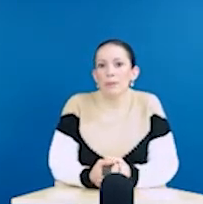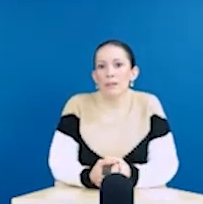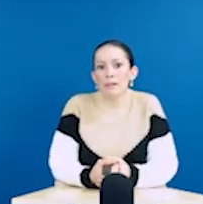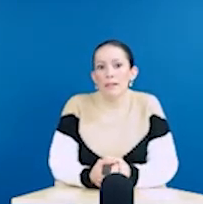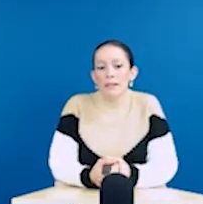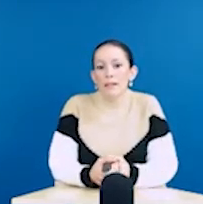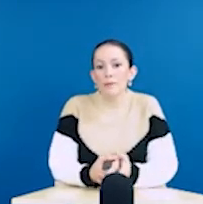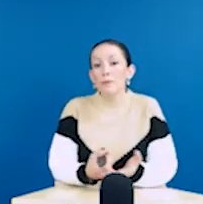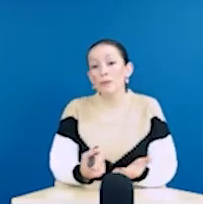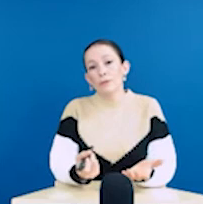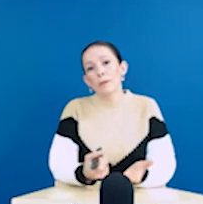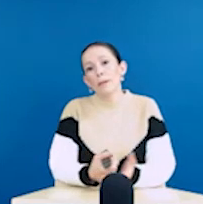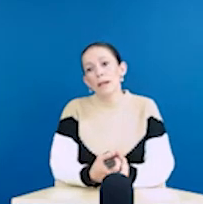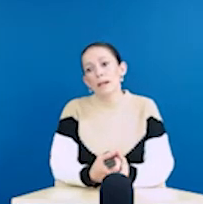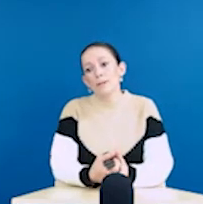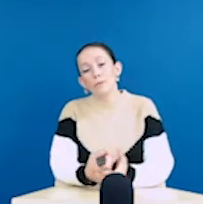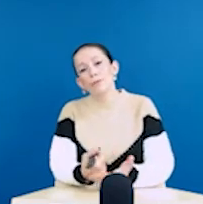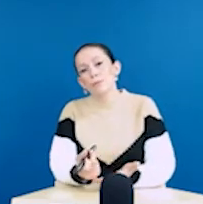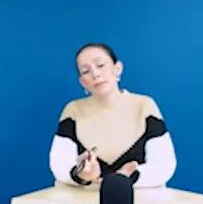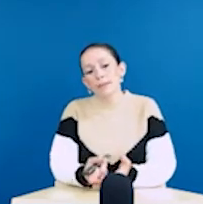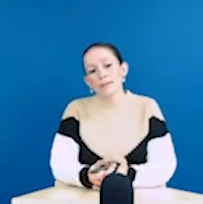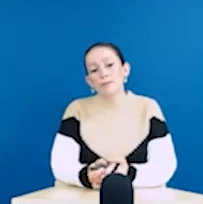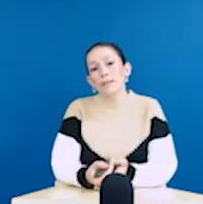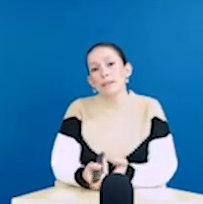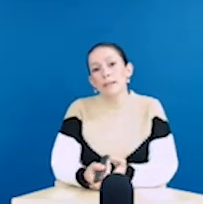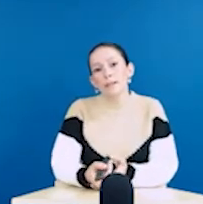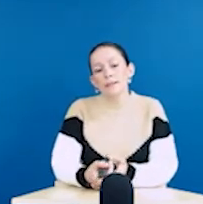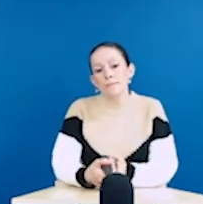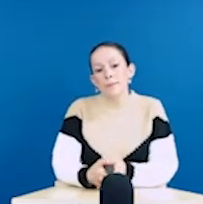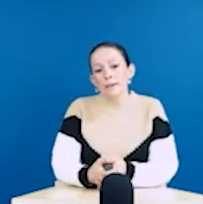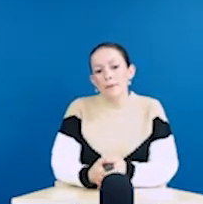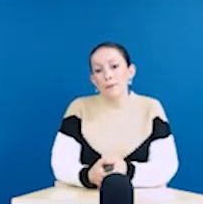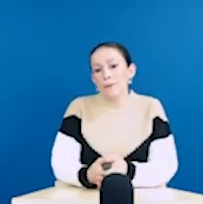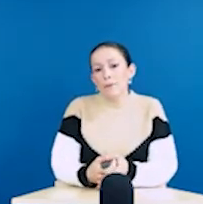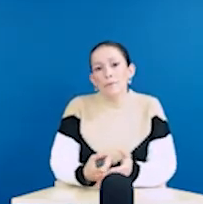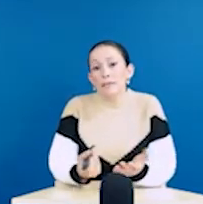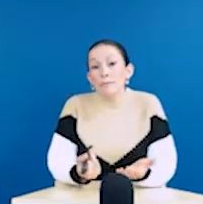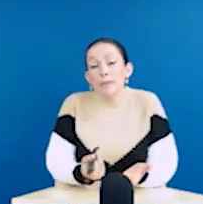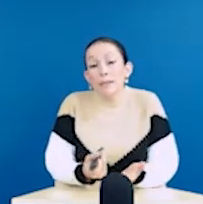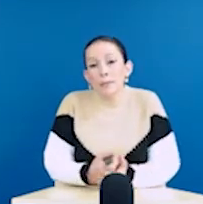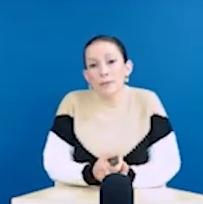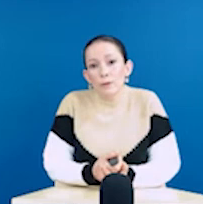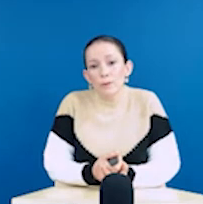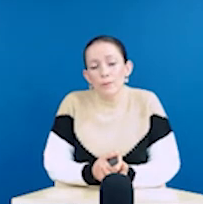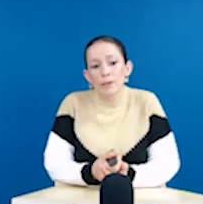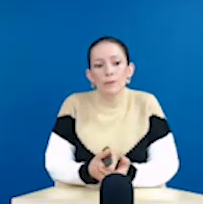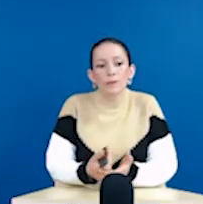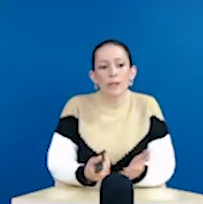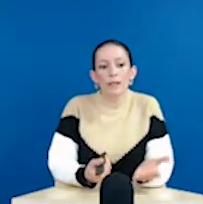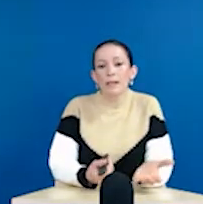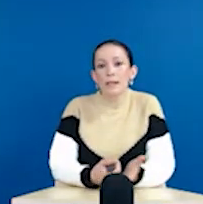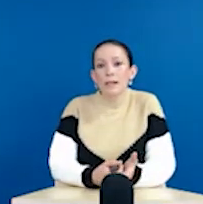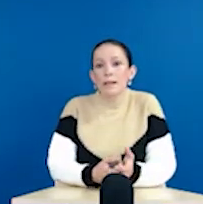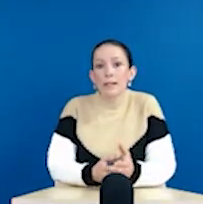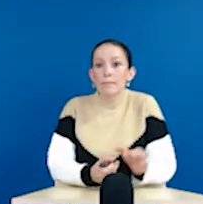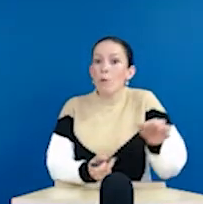podemos permitir de que nuestros familiares o nuestros pacientes no entiendan, o simplemente por desconocimiento de